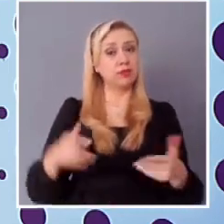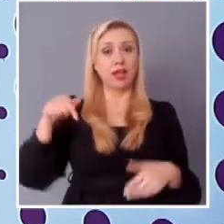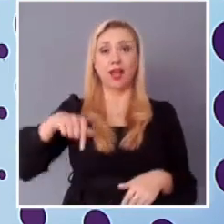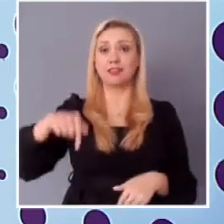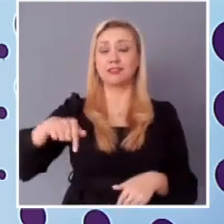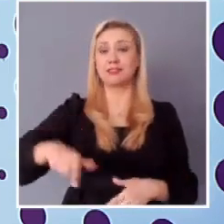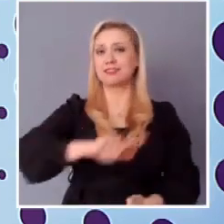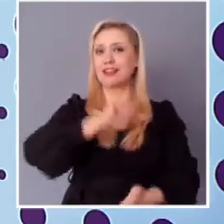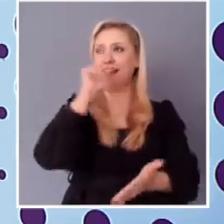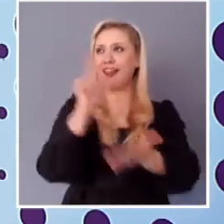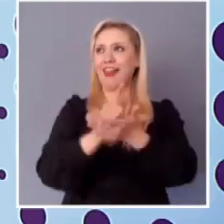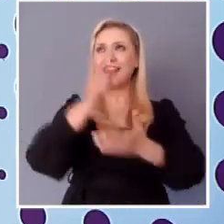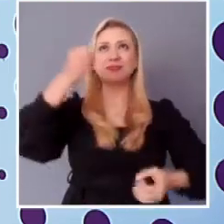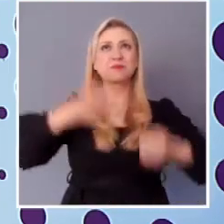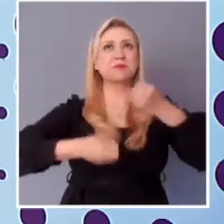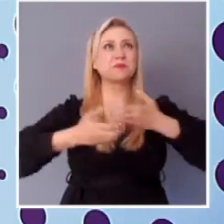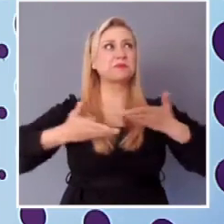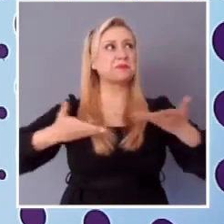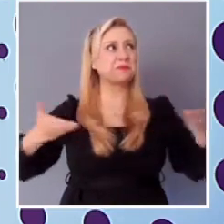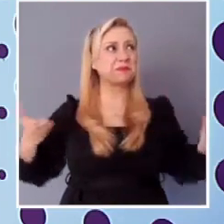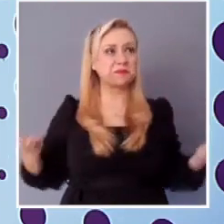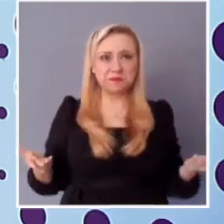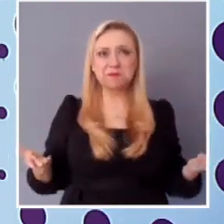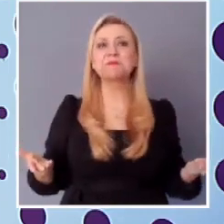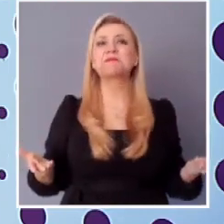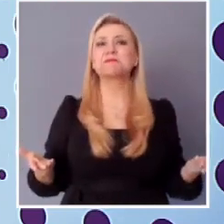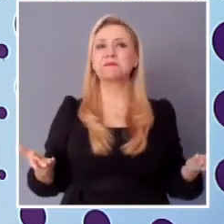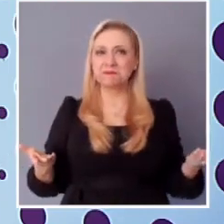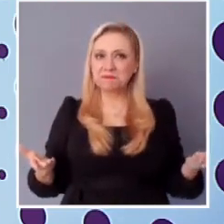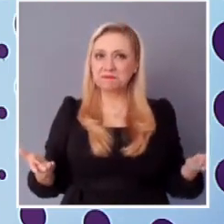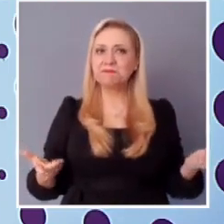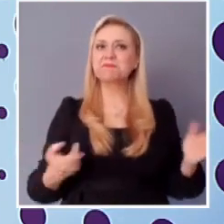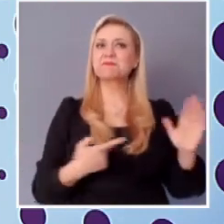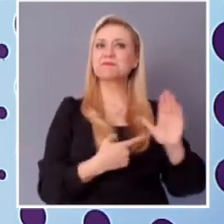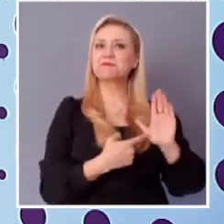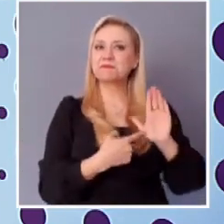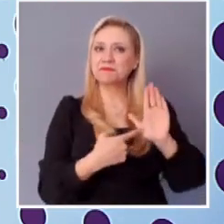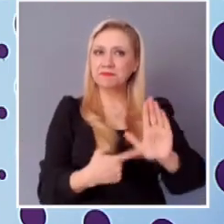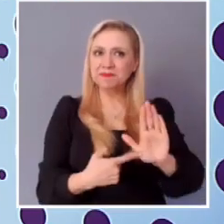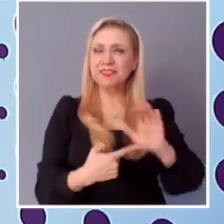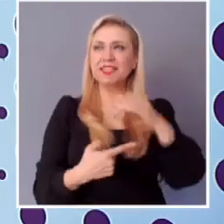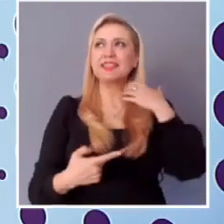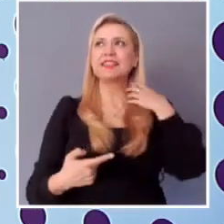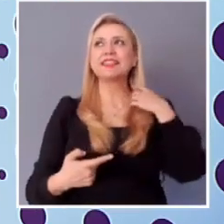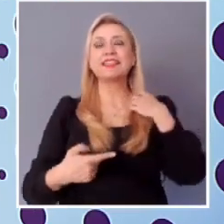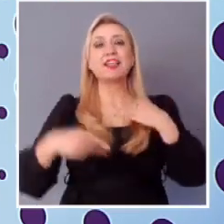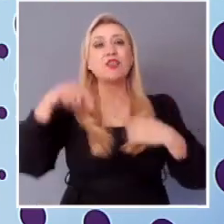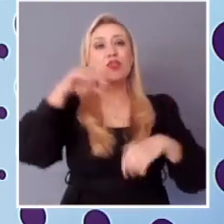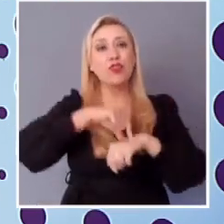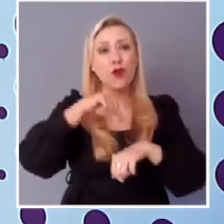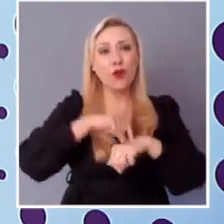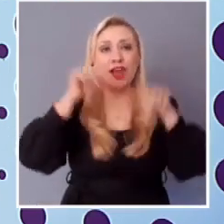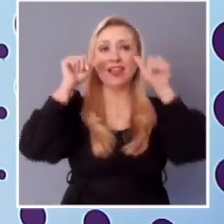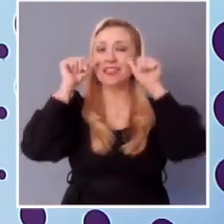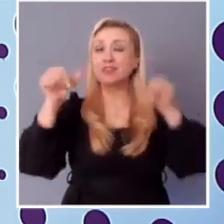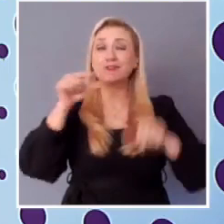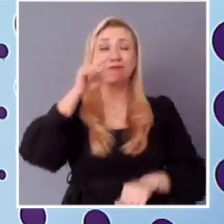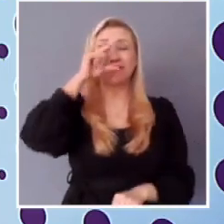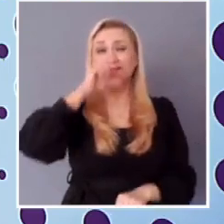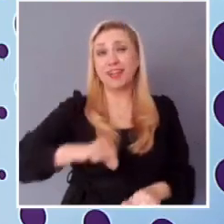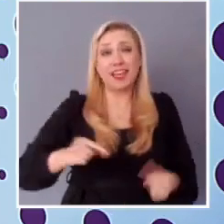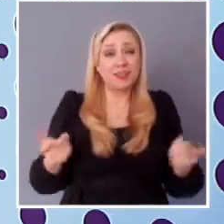y justo una evidencia más de cómo este modelo biomédico de atención a la salud mental es fallido es ver